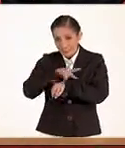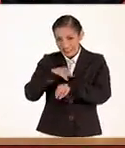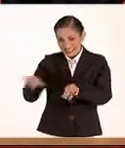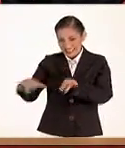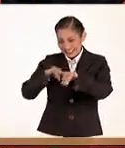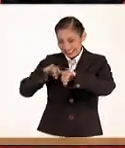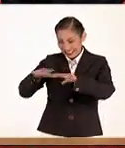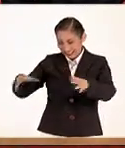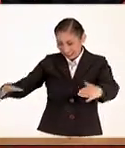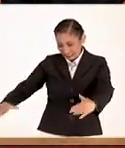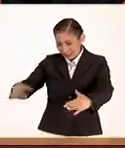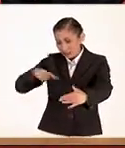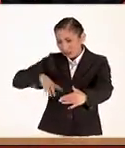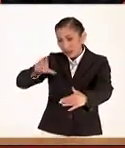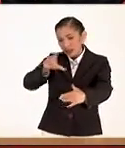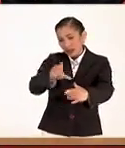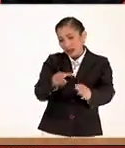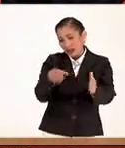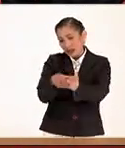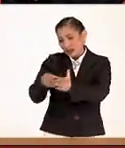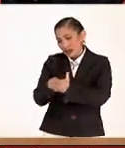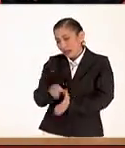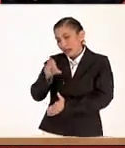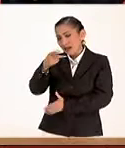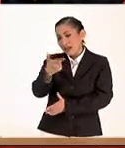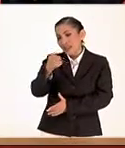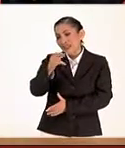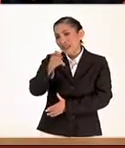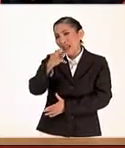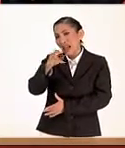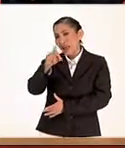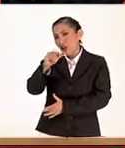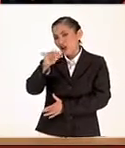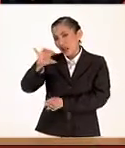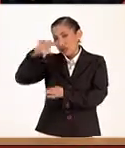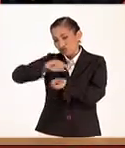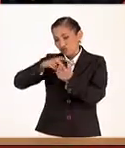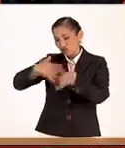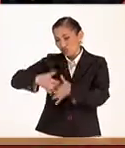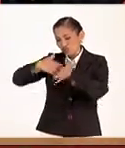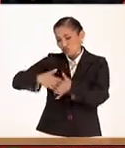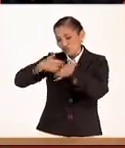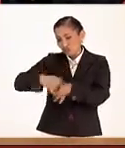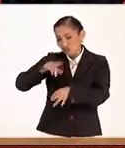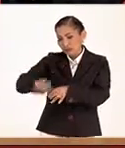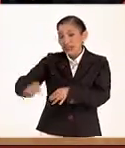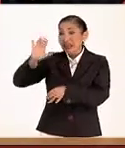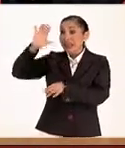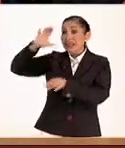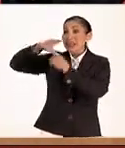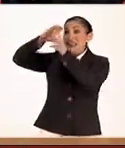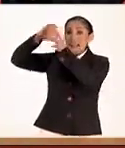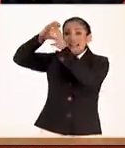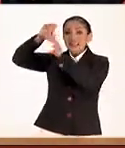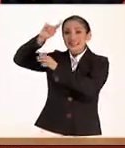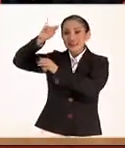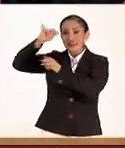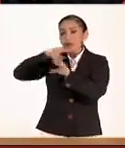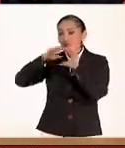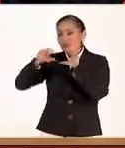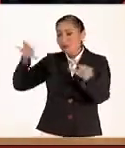puse generadores pues con las comunicaciones el satélite para comunicarse